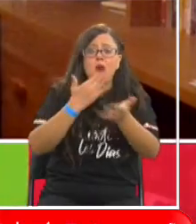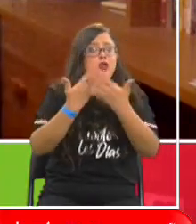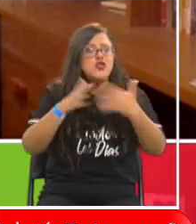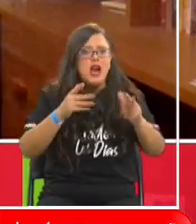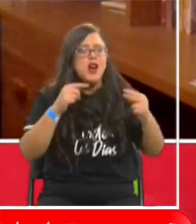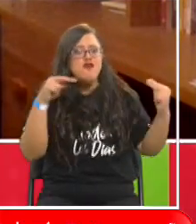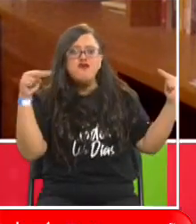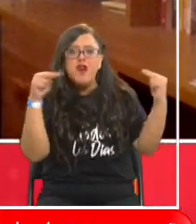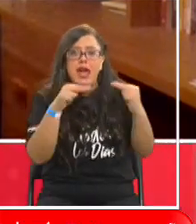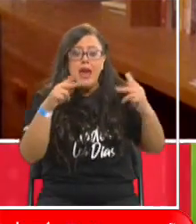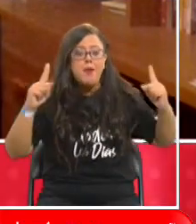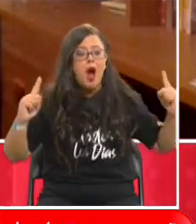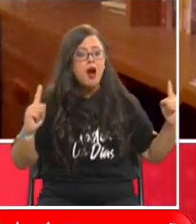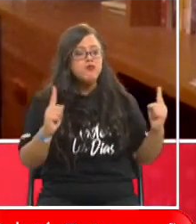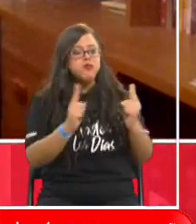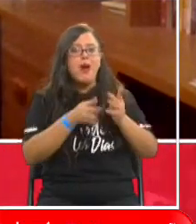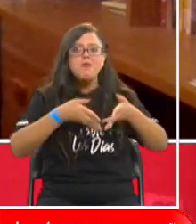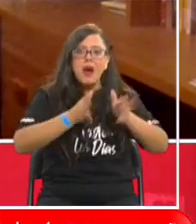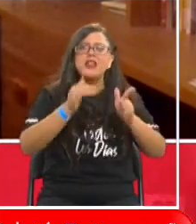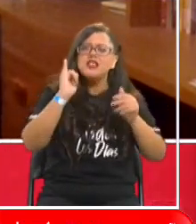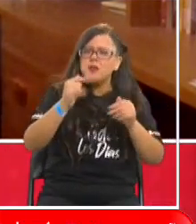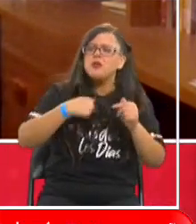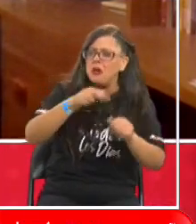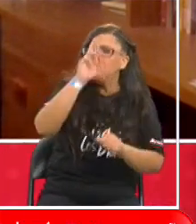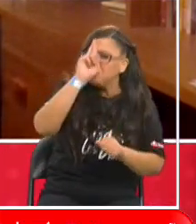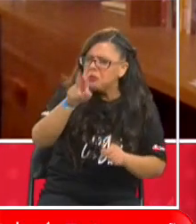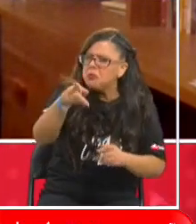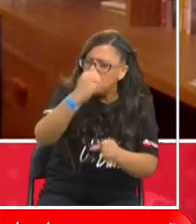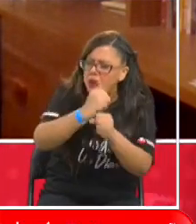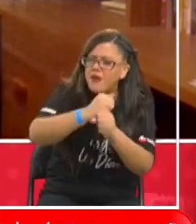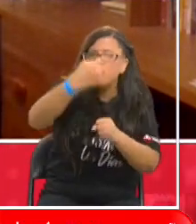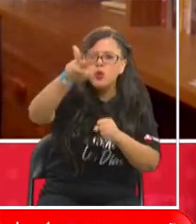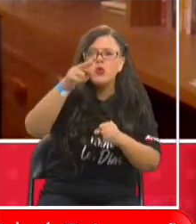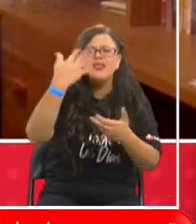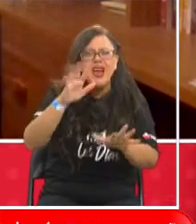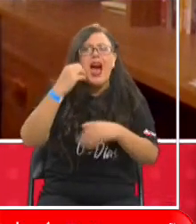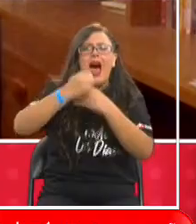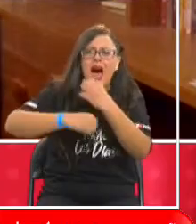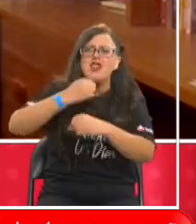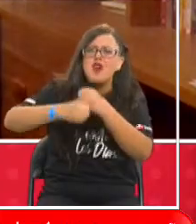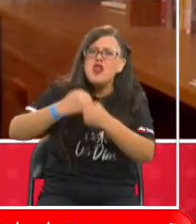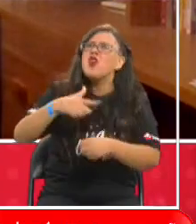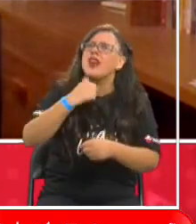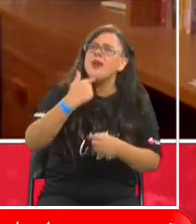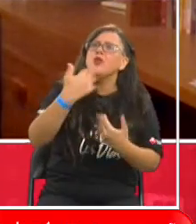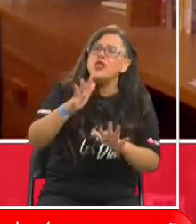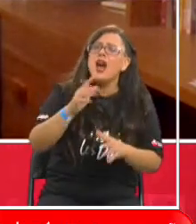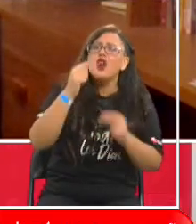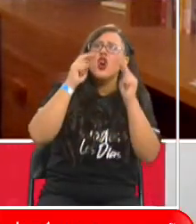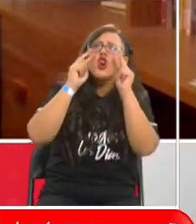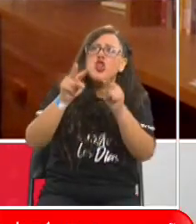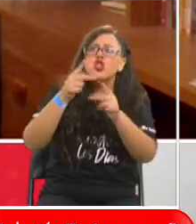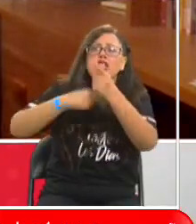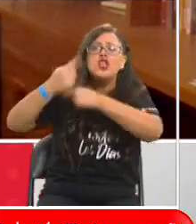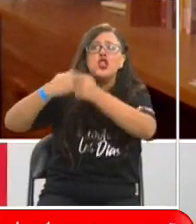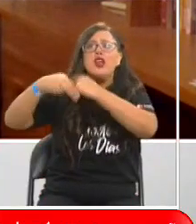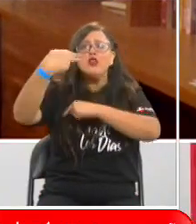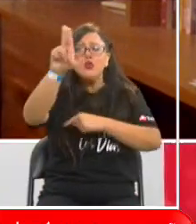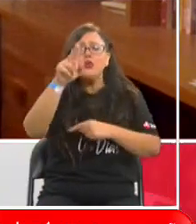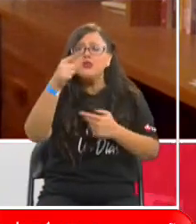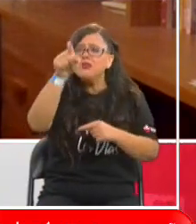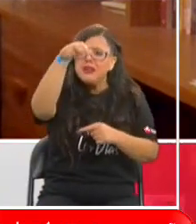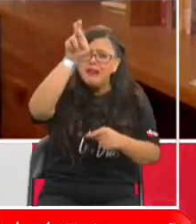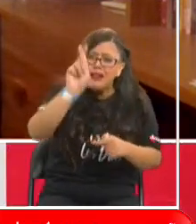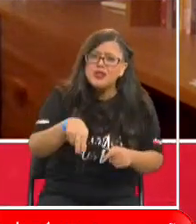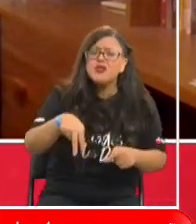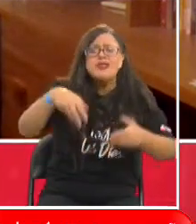ahí, siempre te dejé trabajando. Durante años queríamos conocer tu testimonio. Tenías razón,